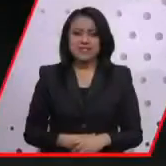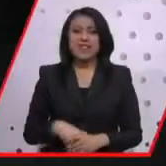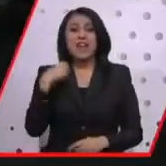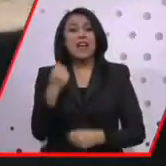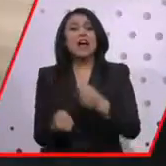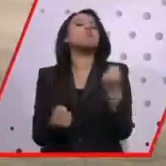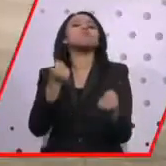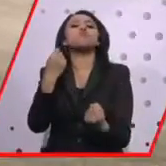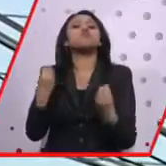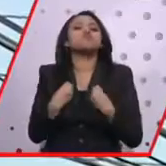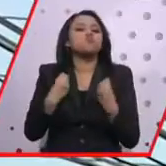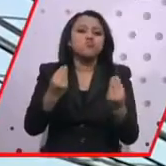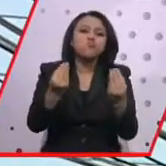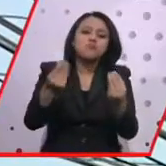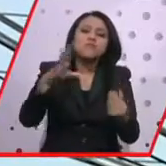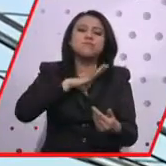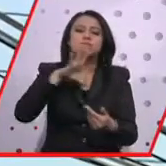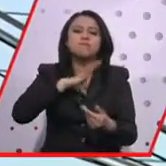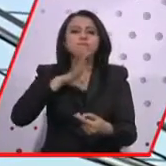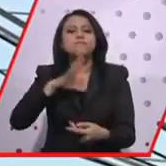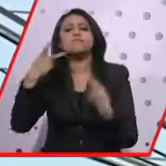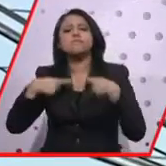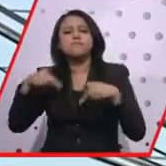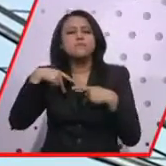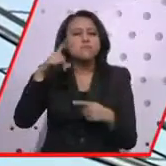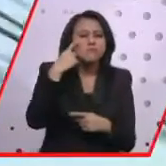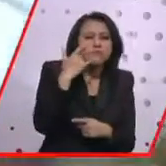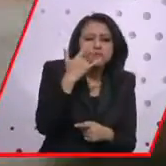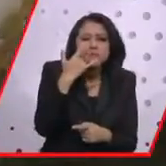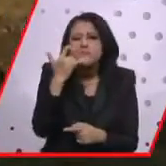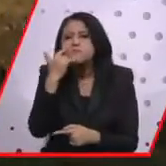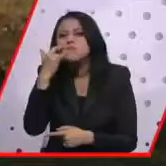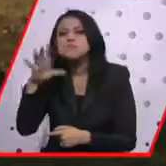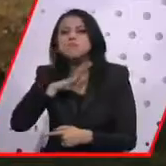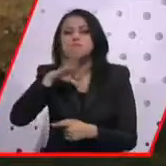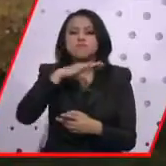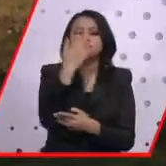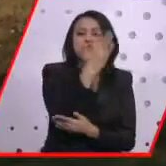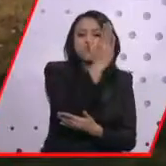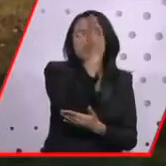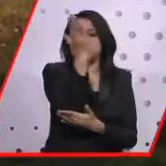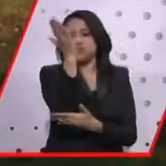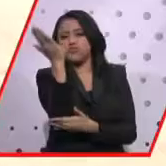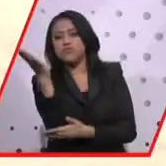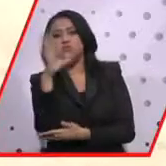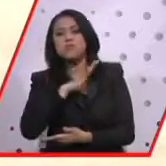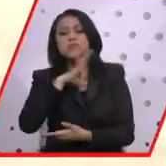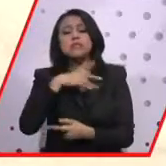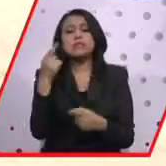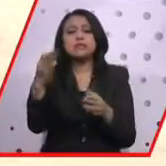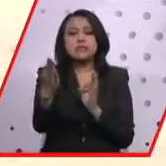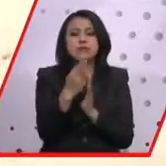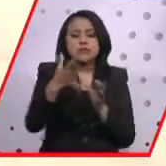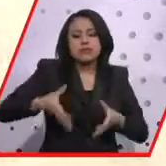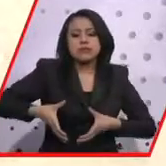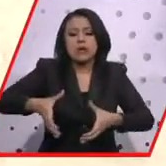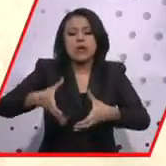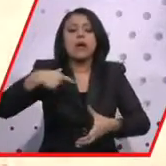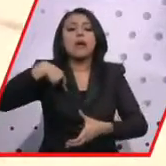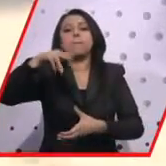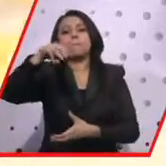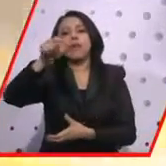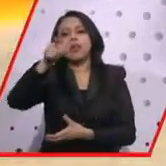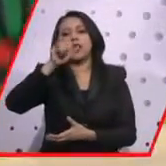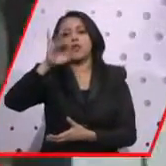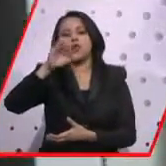muchos, incluyéndome a mí, nos llamó mucho la atención este poste que está a punto de caer en la lateral de la carretera México-Querétaro,